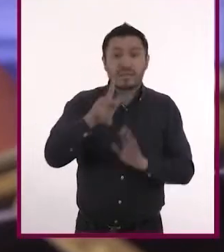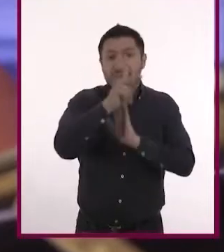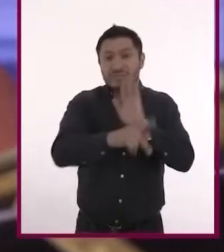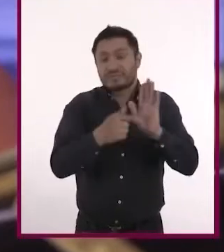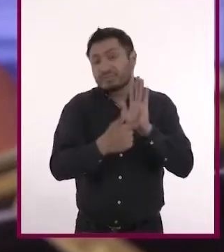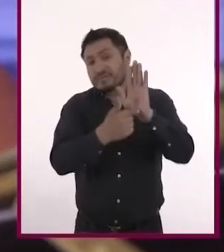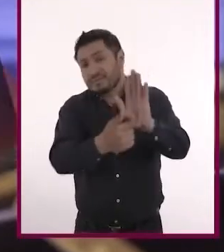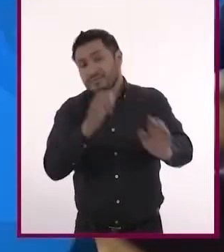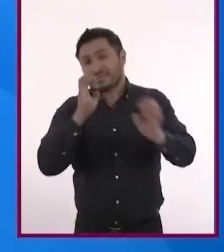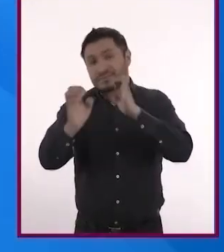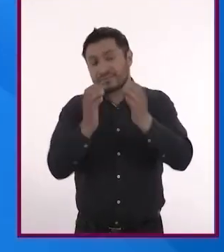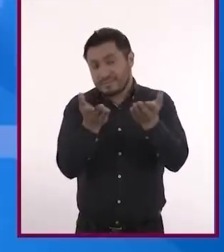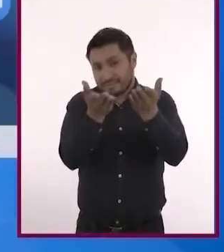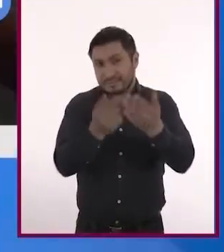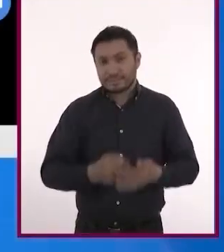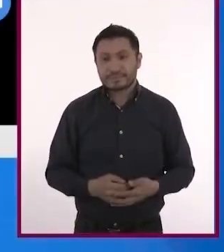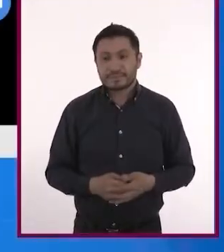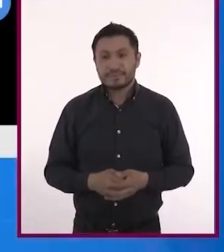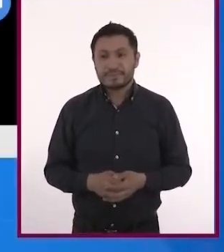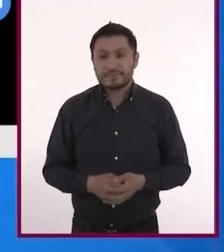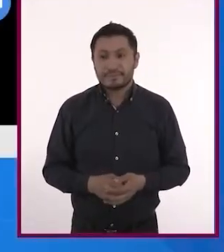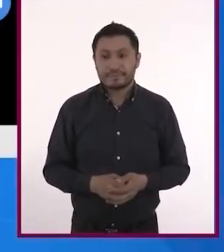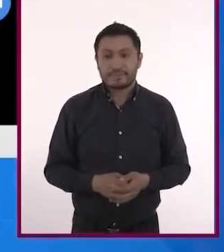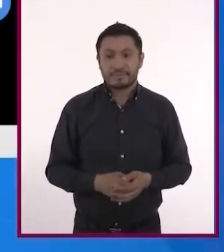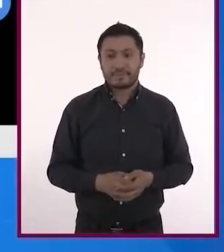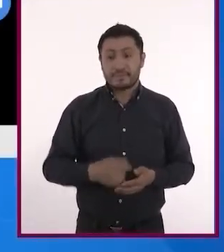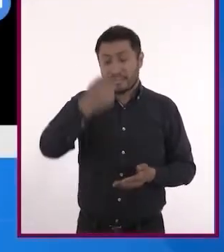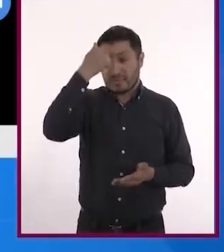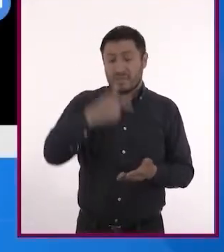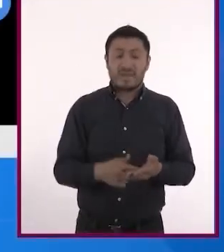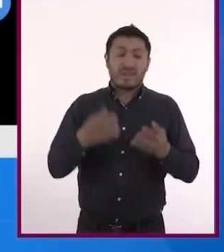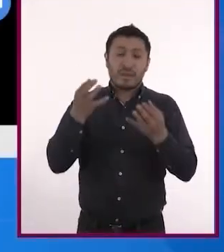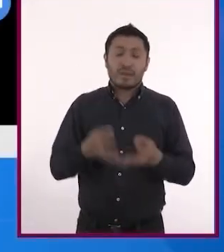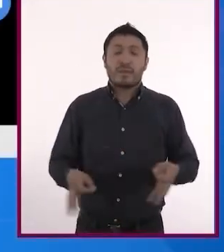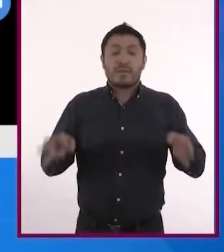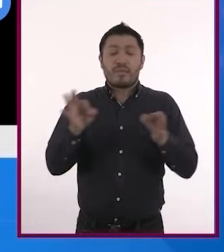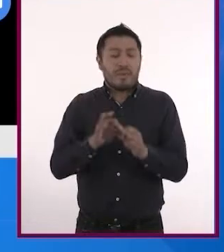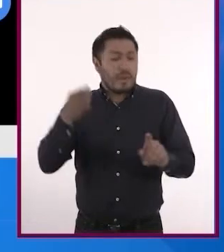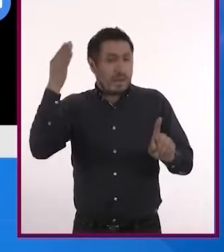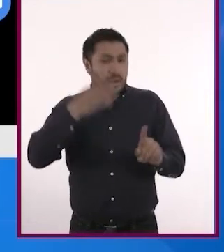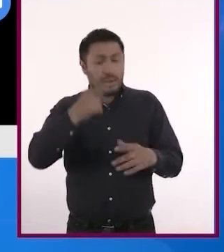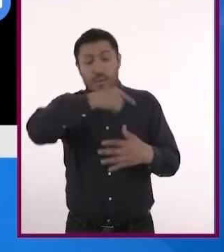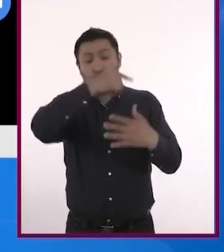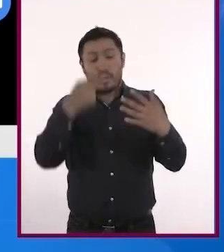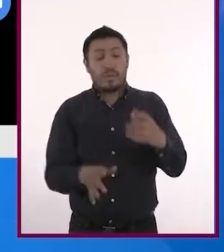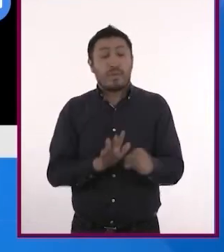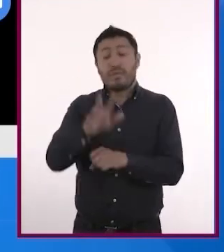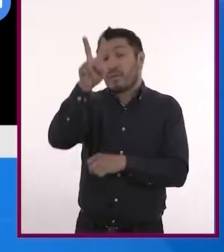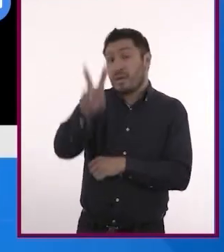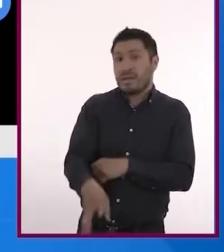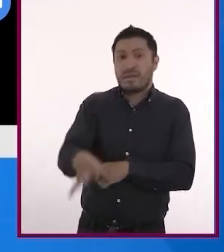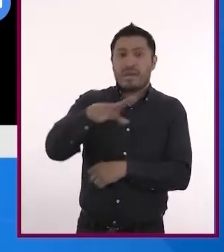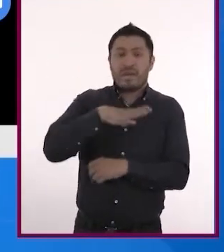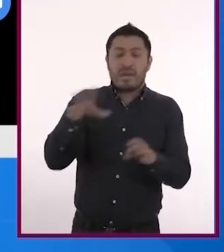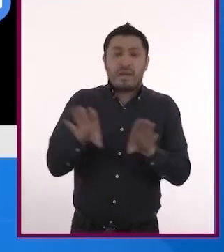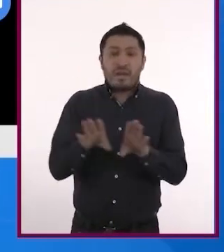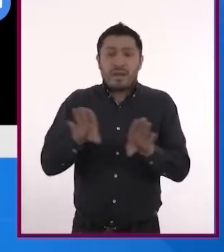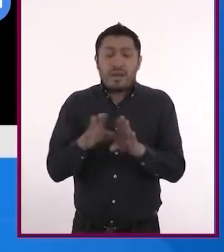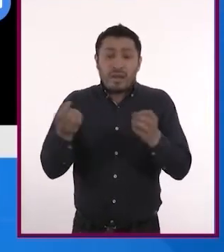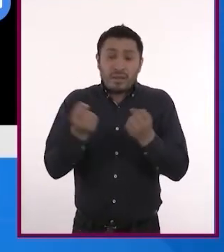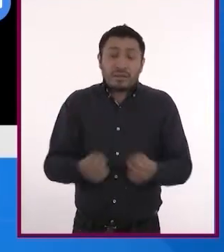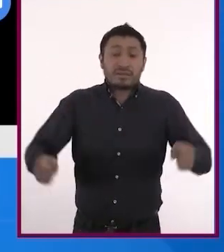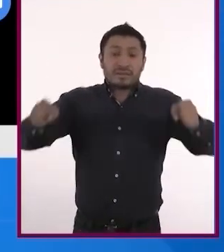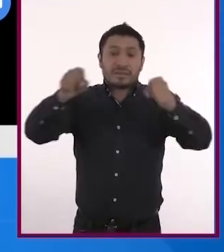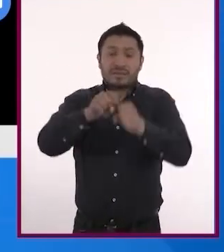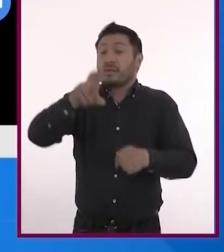siguiente entrevista. Yo creo que los principales retos en realidad están en la